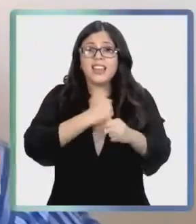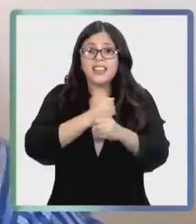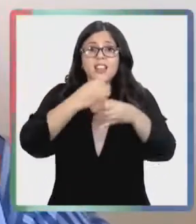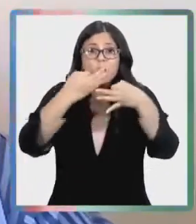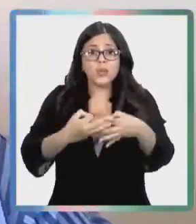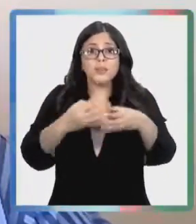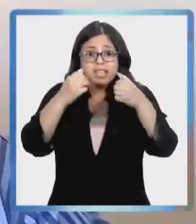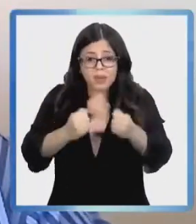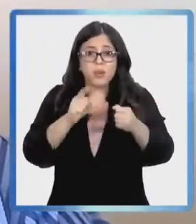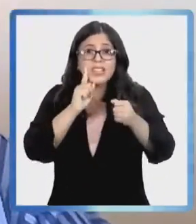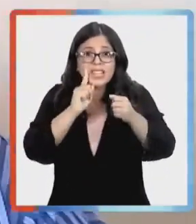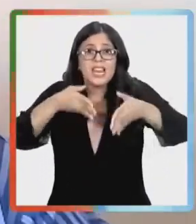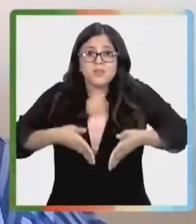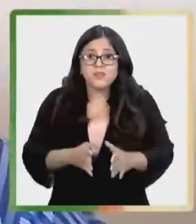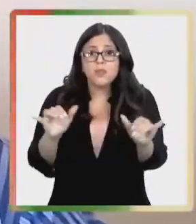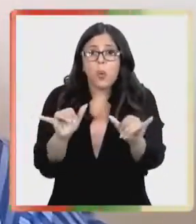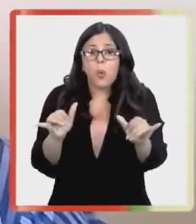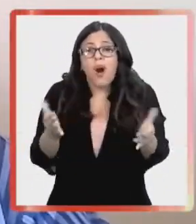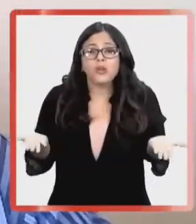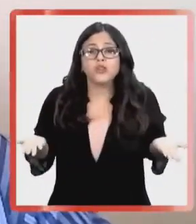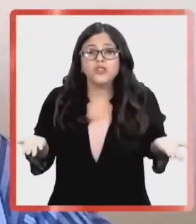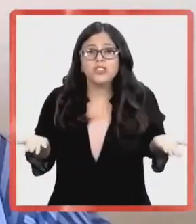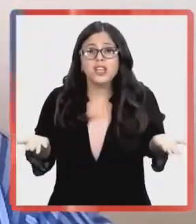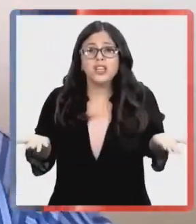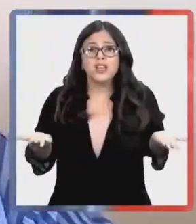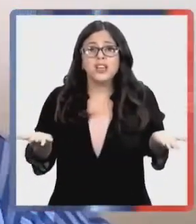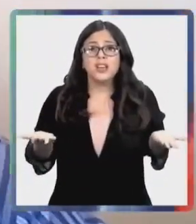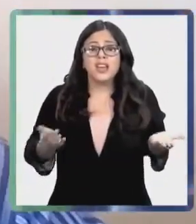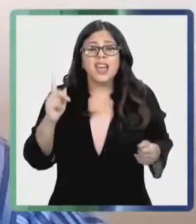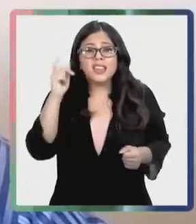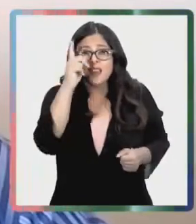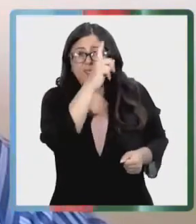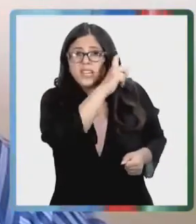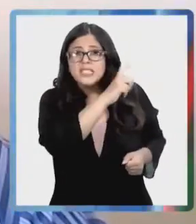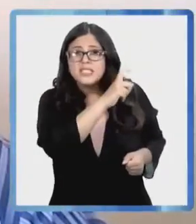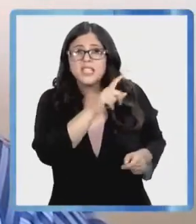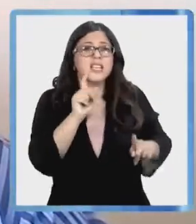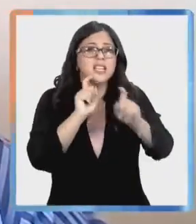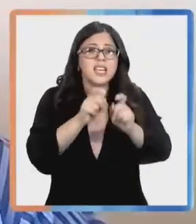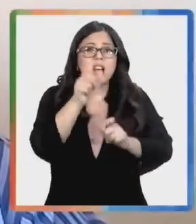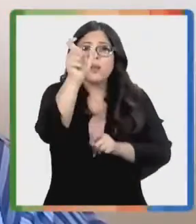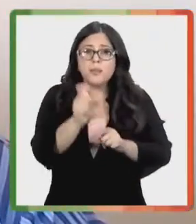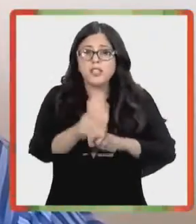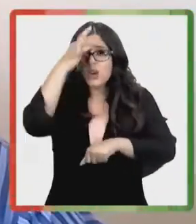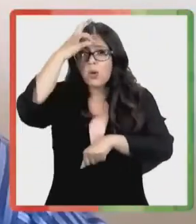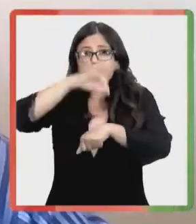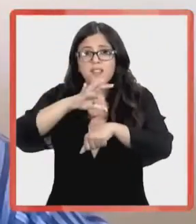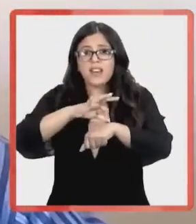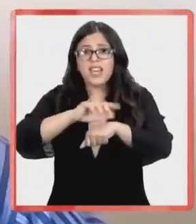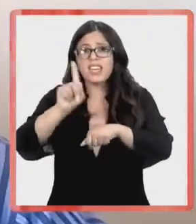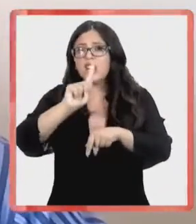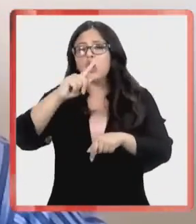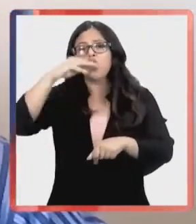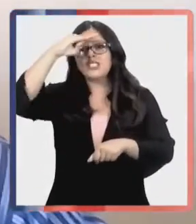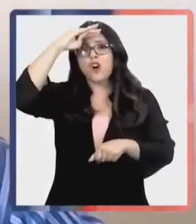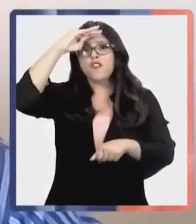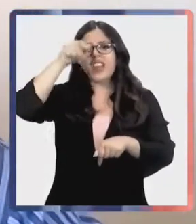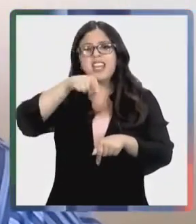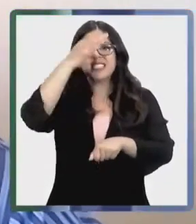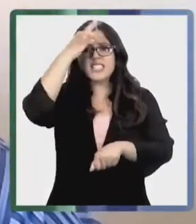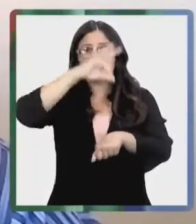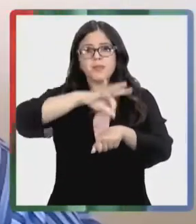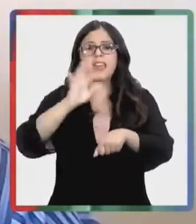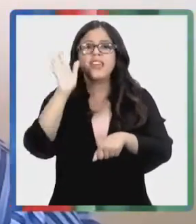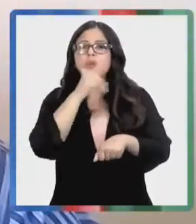productiva. Entonces es bien complicado sentenciar a una persona con una enfermedad de esta naturaleza, que no se le crea la enfermedad y que tampoco